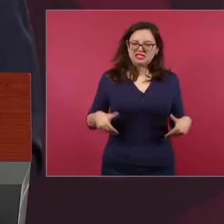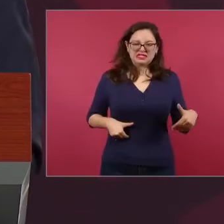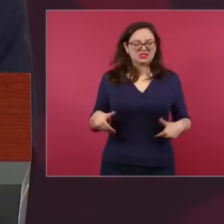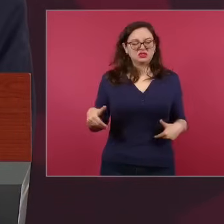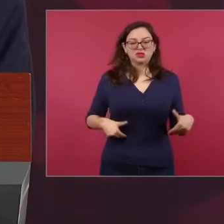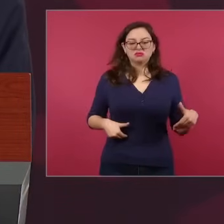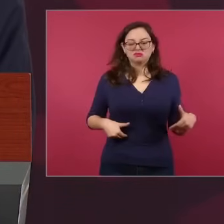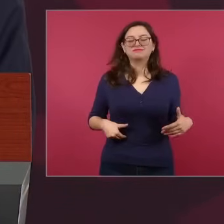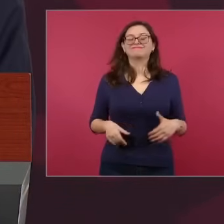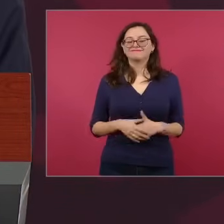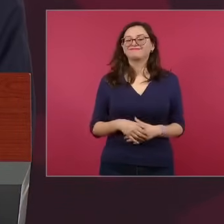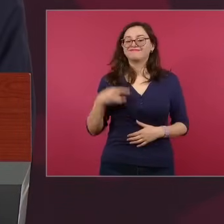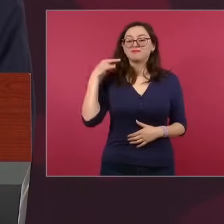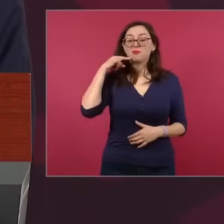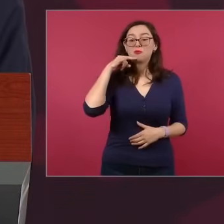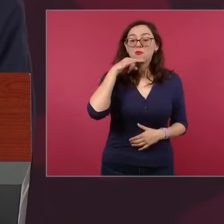su hipocresía.